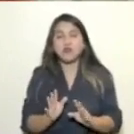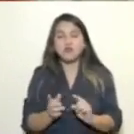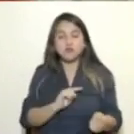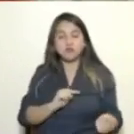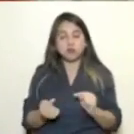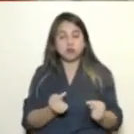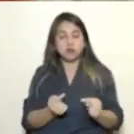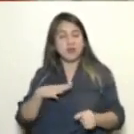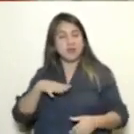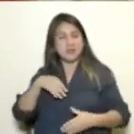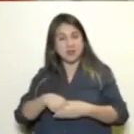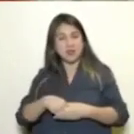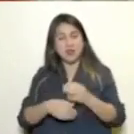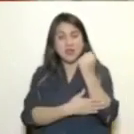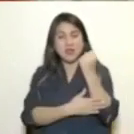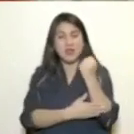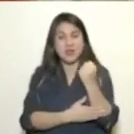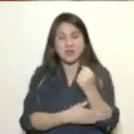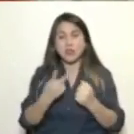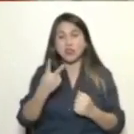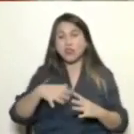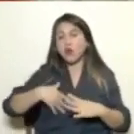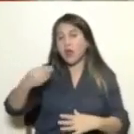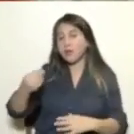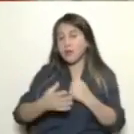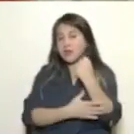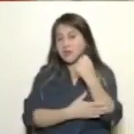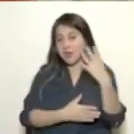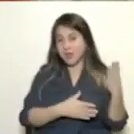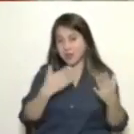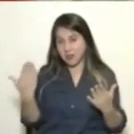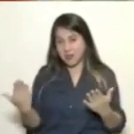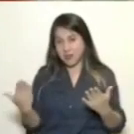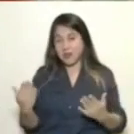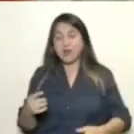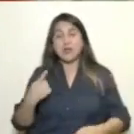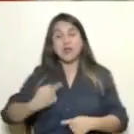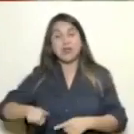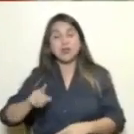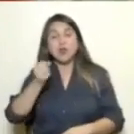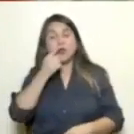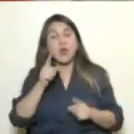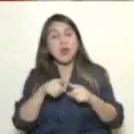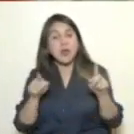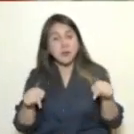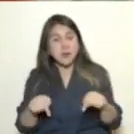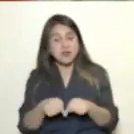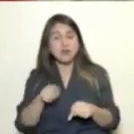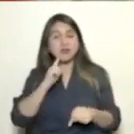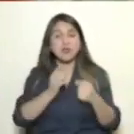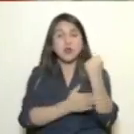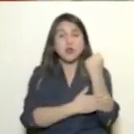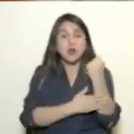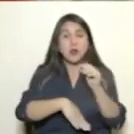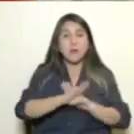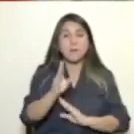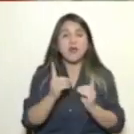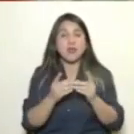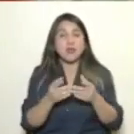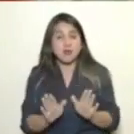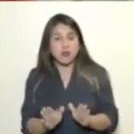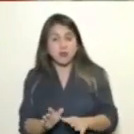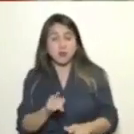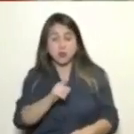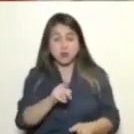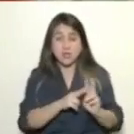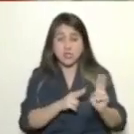interior en la izquierda profundo, no sé si dos almas de izquierda. Eso es una pregunta. ¿Y la otra? ¿Cuál es el espacio que le queda a una izquierda más socialdemócrata, por decirlo así?